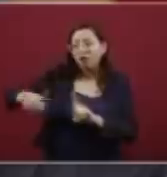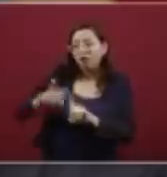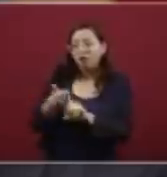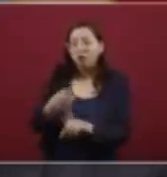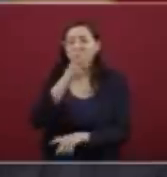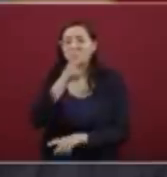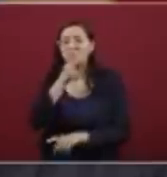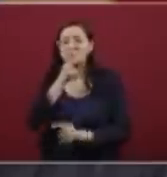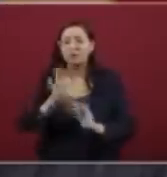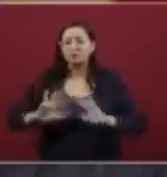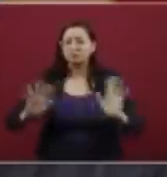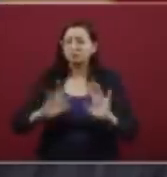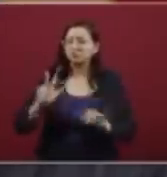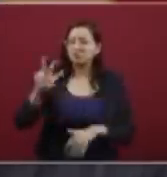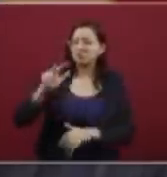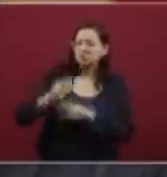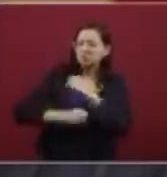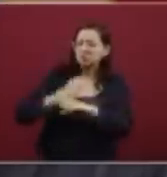Es mayor de edad.